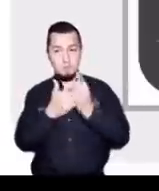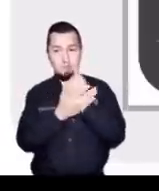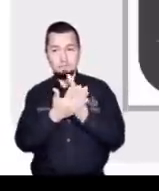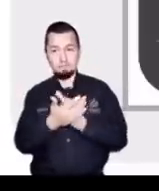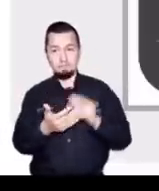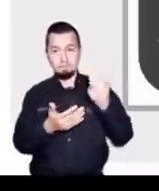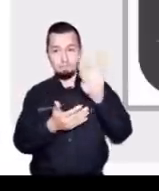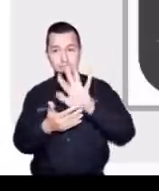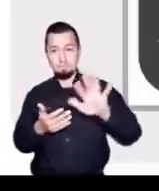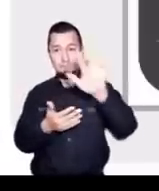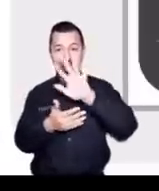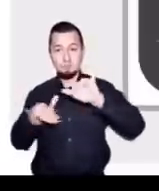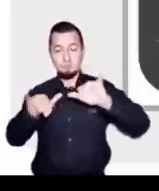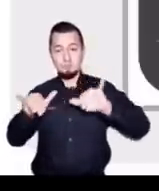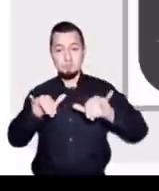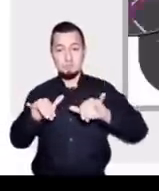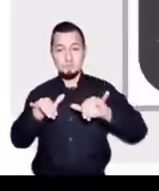le faltaba esta parte,